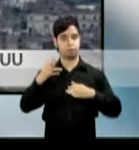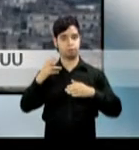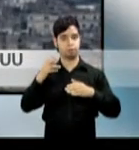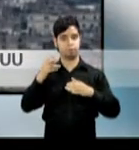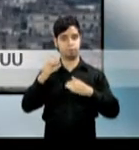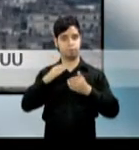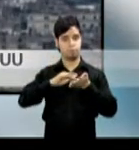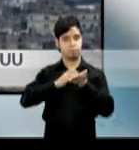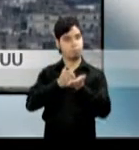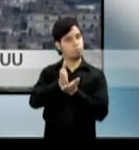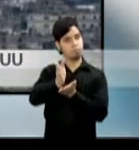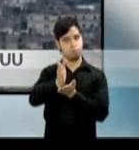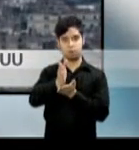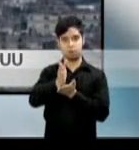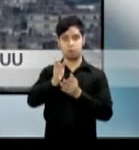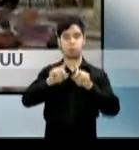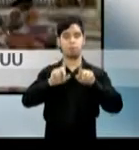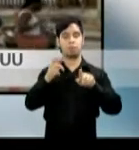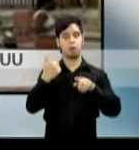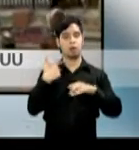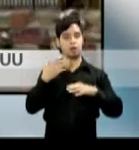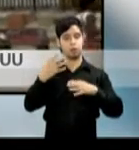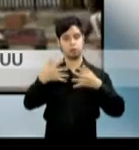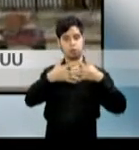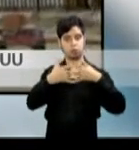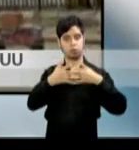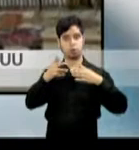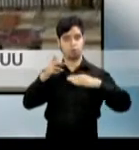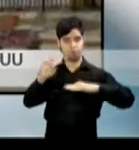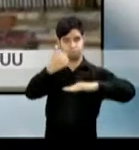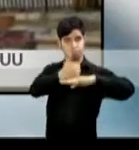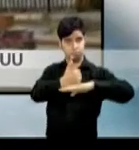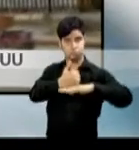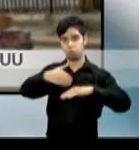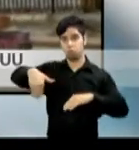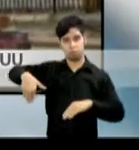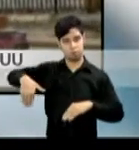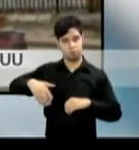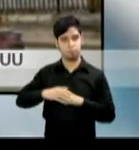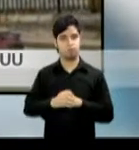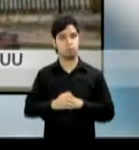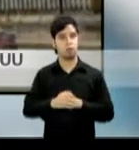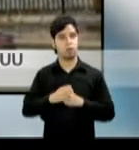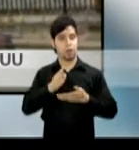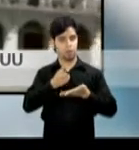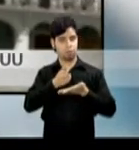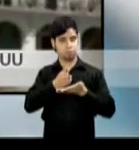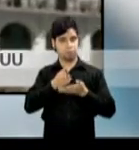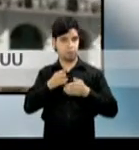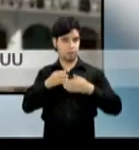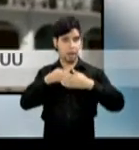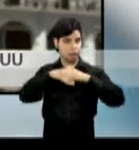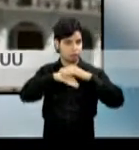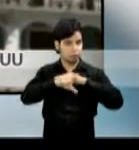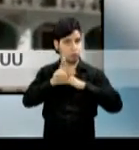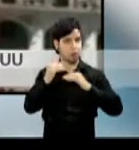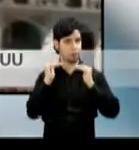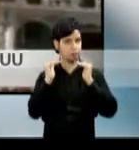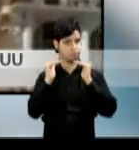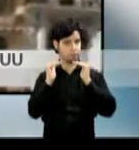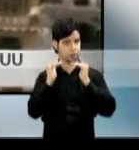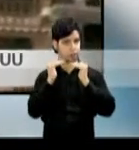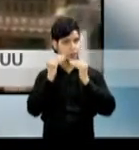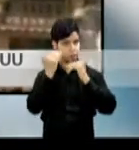para que las compañías de Estados Unidos abran operaciones allí indiscriminadamente, o sea que todavía el acceso va a ser muy limitado y va a